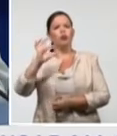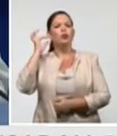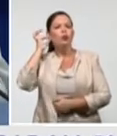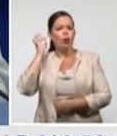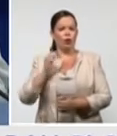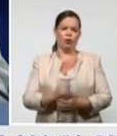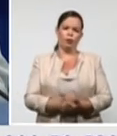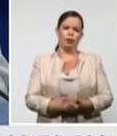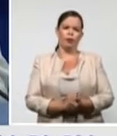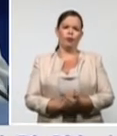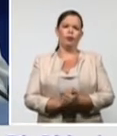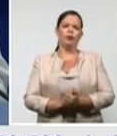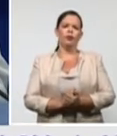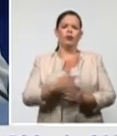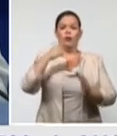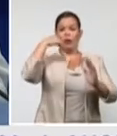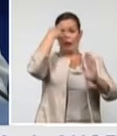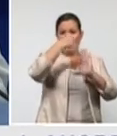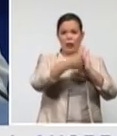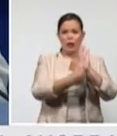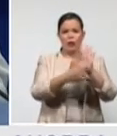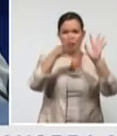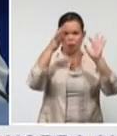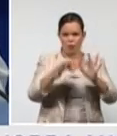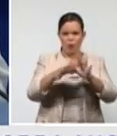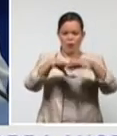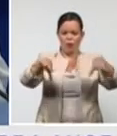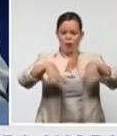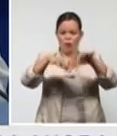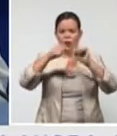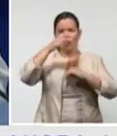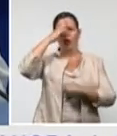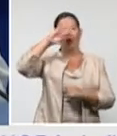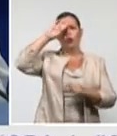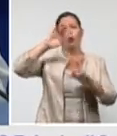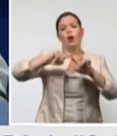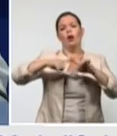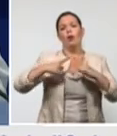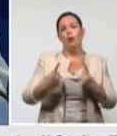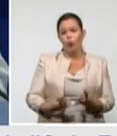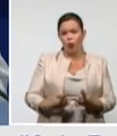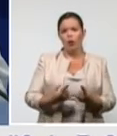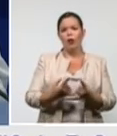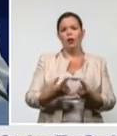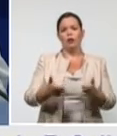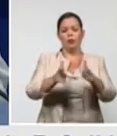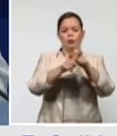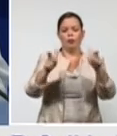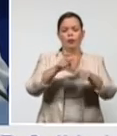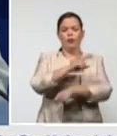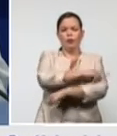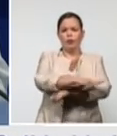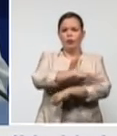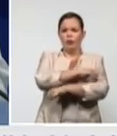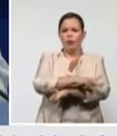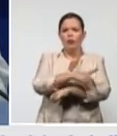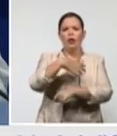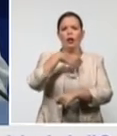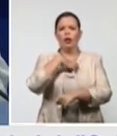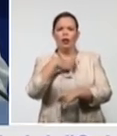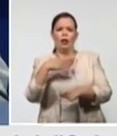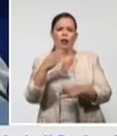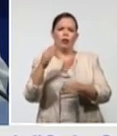ambos sexos. Característica de la pandemia en Cuba, porque también en muchos países ha habido un predominio del